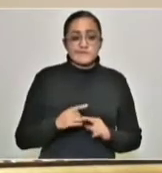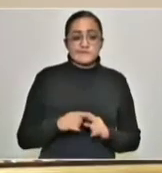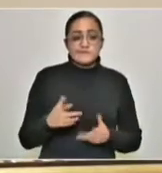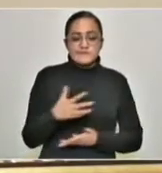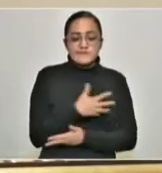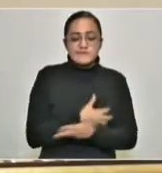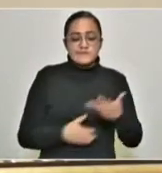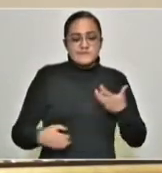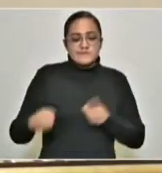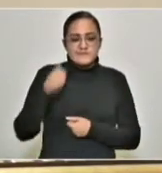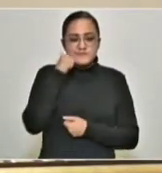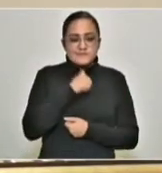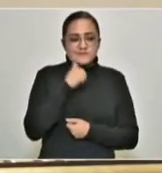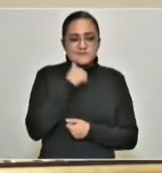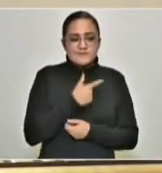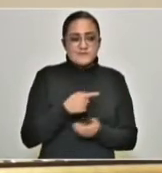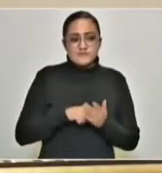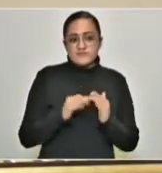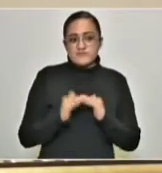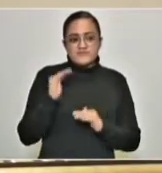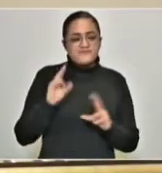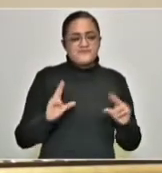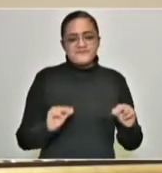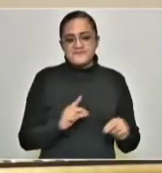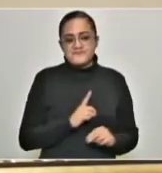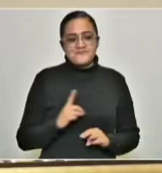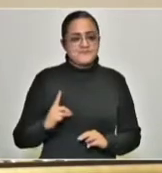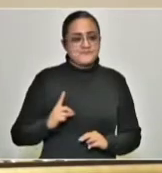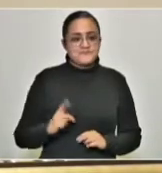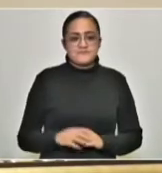enriquecidos brutalmente,